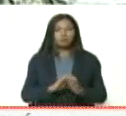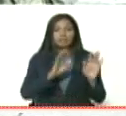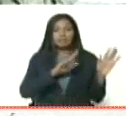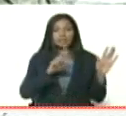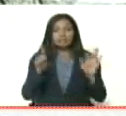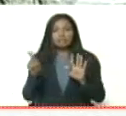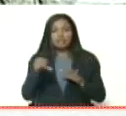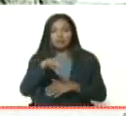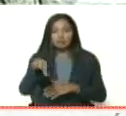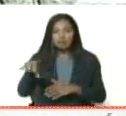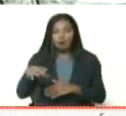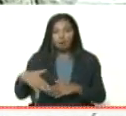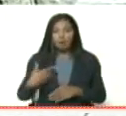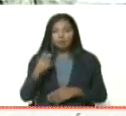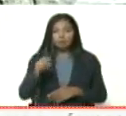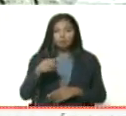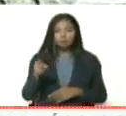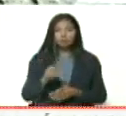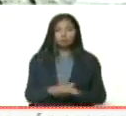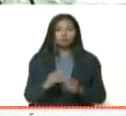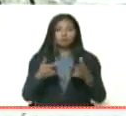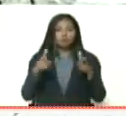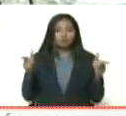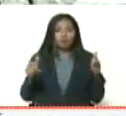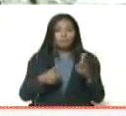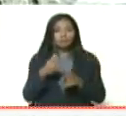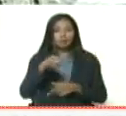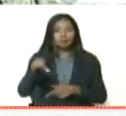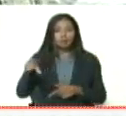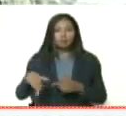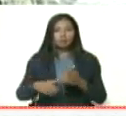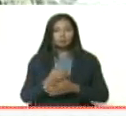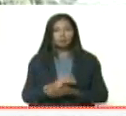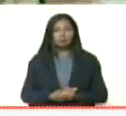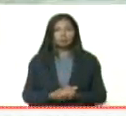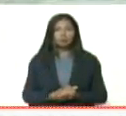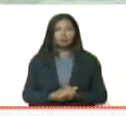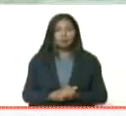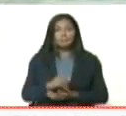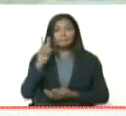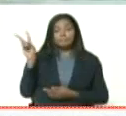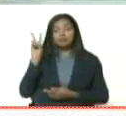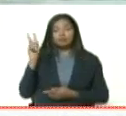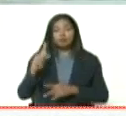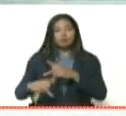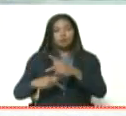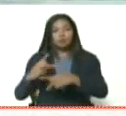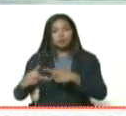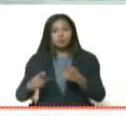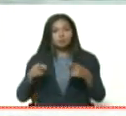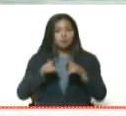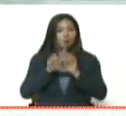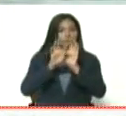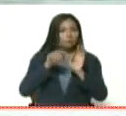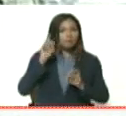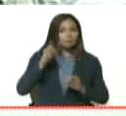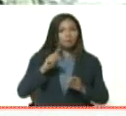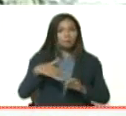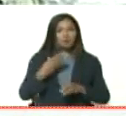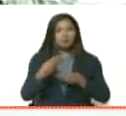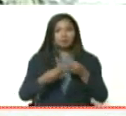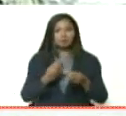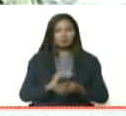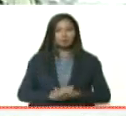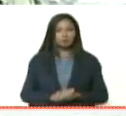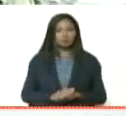estados, Náguara. Pudiendo expandirse esto a otros estados. Sin embargo, es la Venezuela productiva, Leal Tellería. Estoy seguro que sí, mi comandante